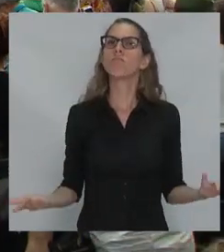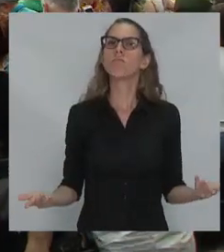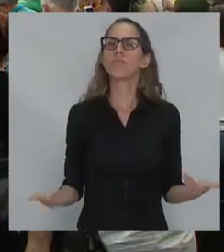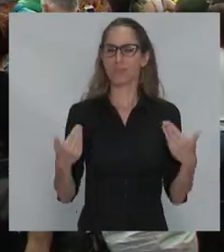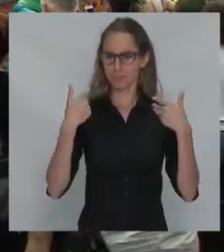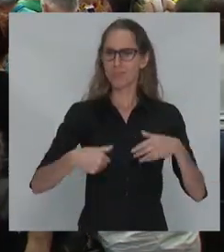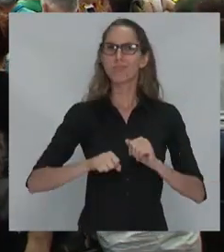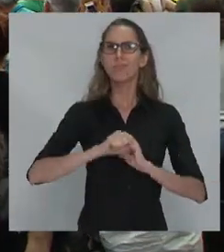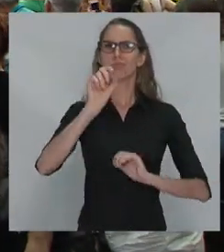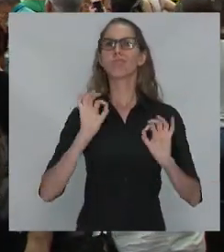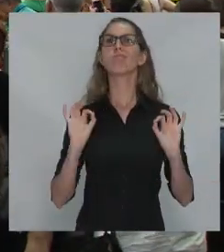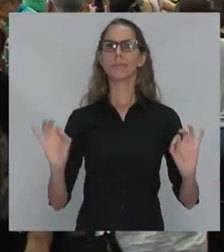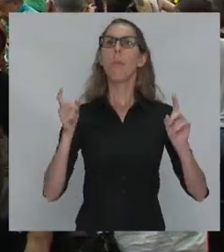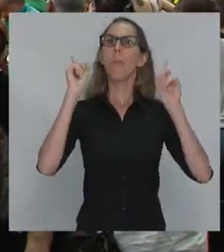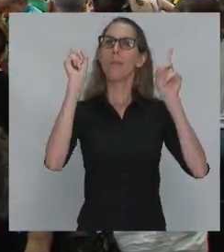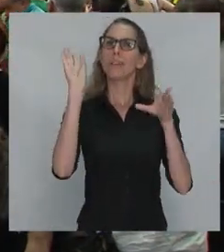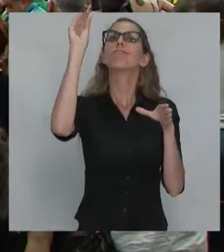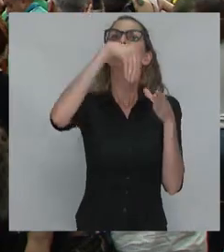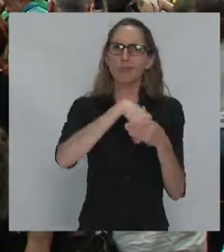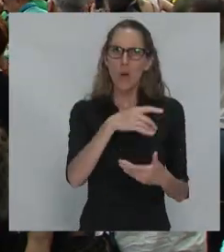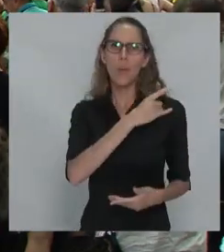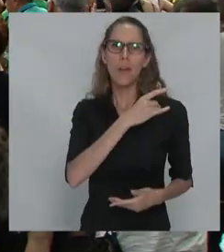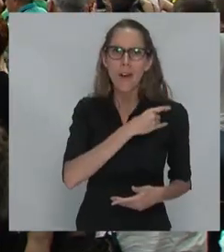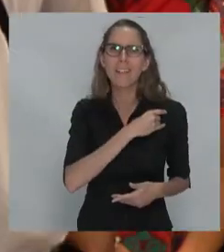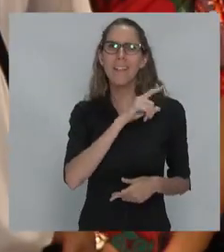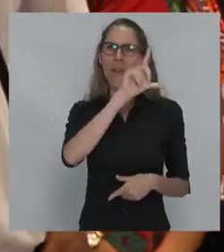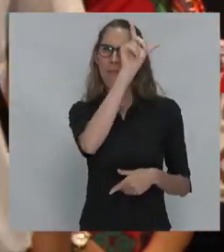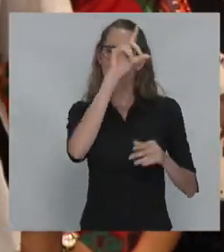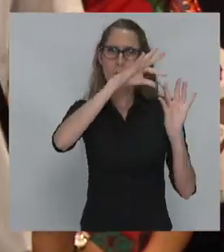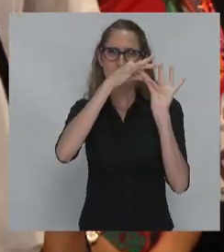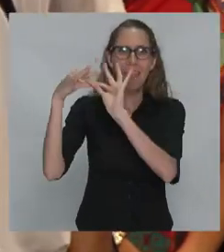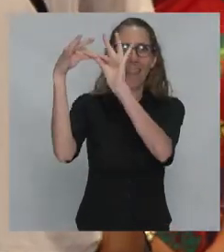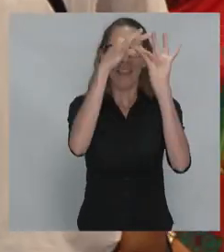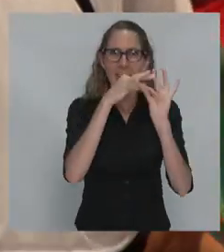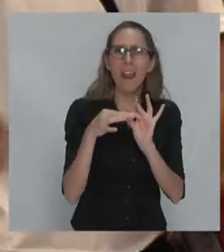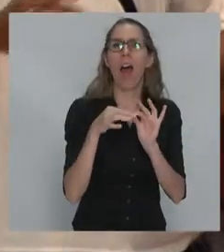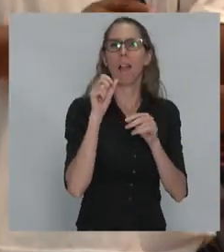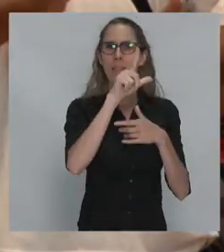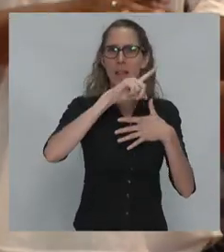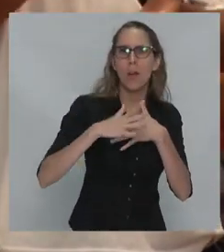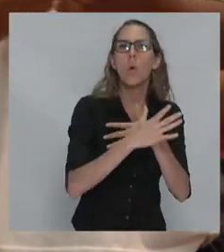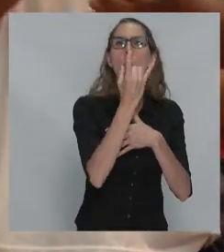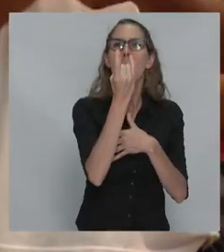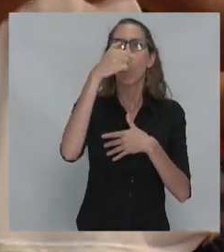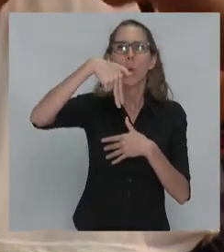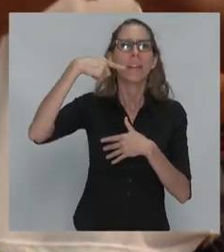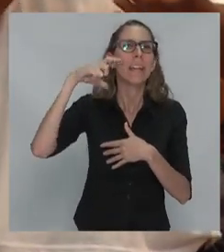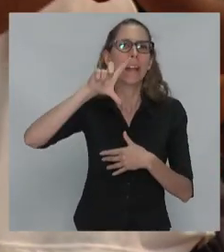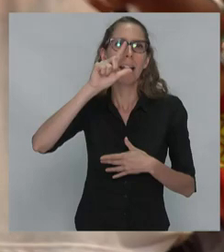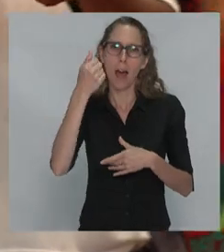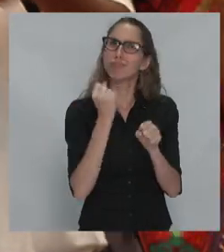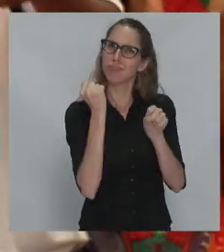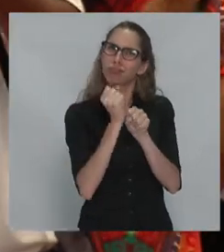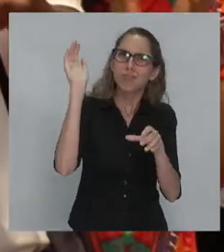soy profesor de la Universidad Federal de Integración Latinoamericana, la UNILA, Fundo